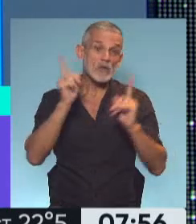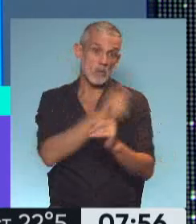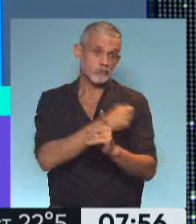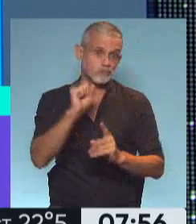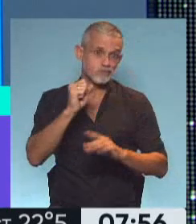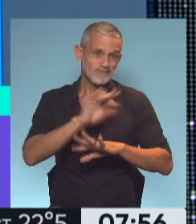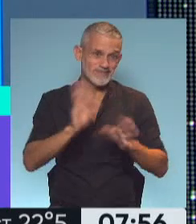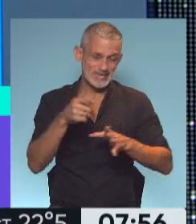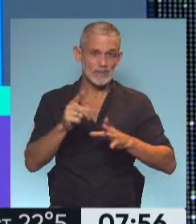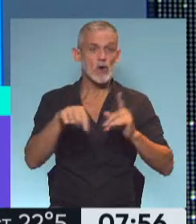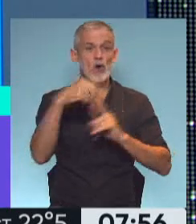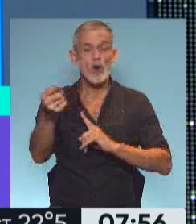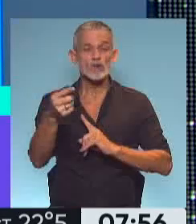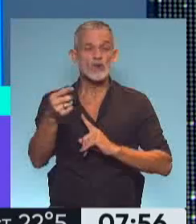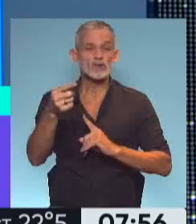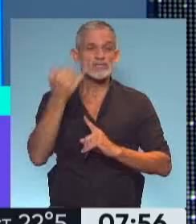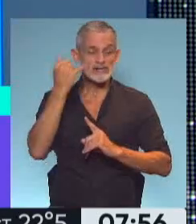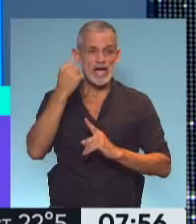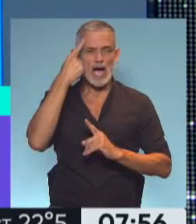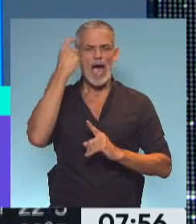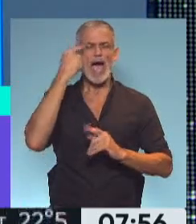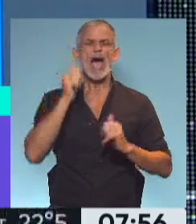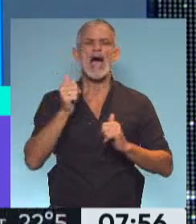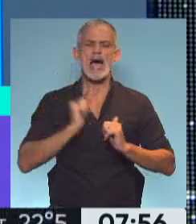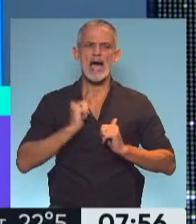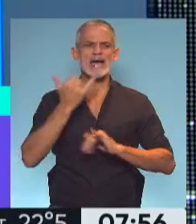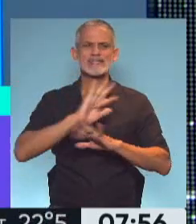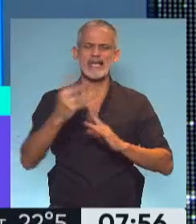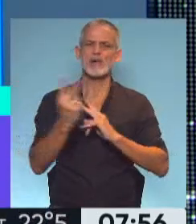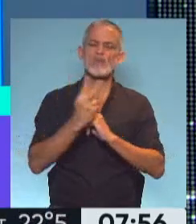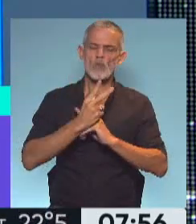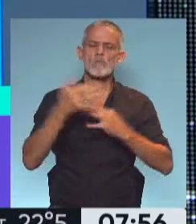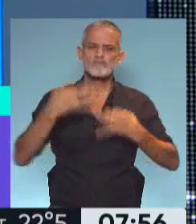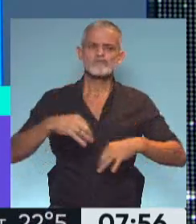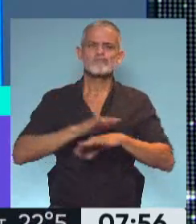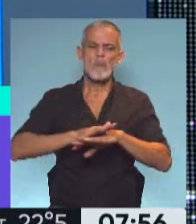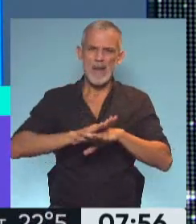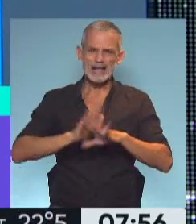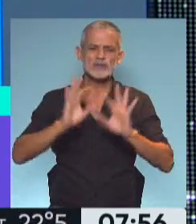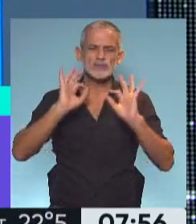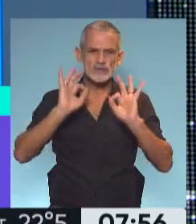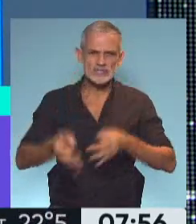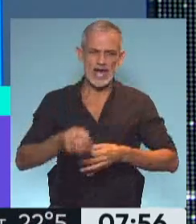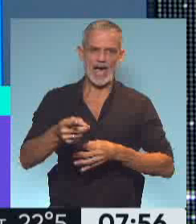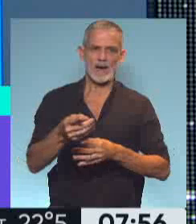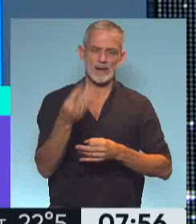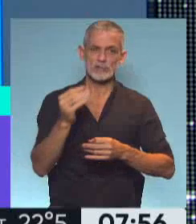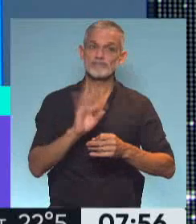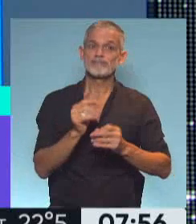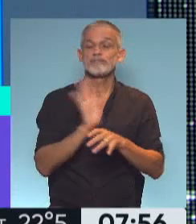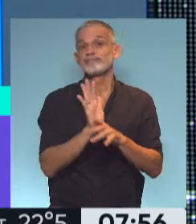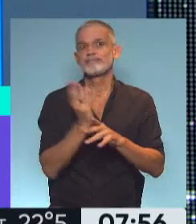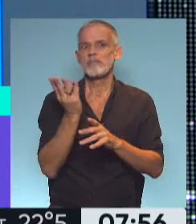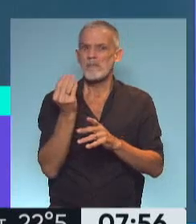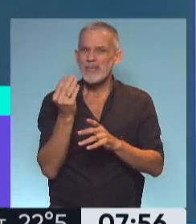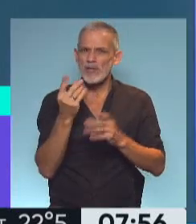vacunados, pero muchos otros ya hayan aprendido cuáles son los cuidados básicos y, bueno, probablemente le tengan más temor